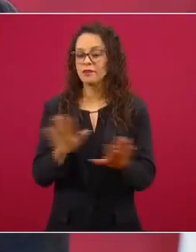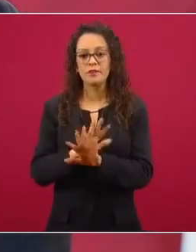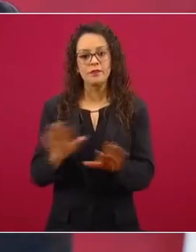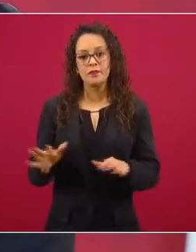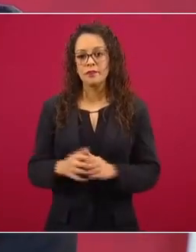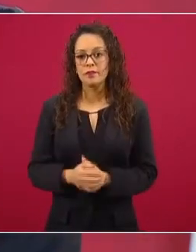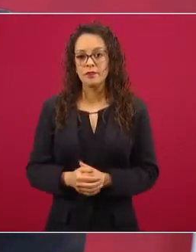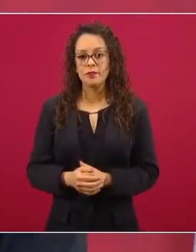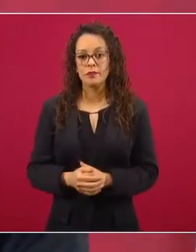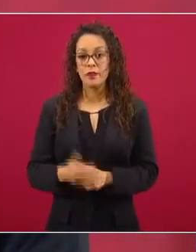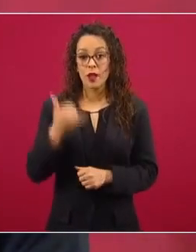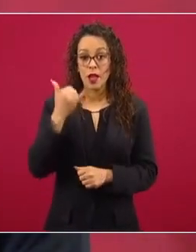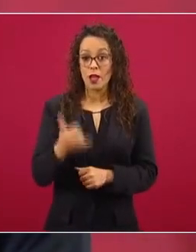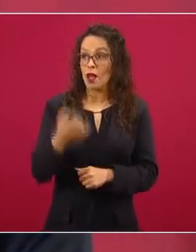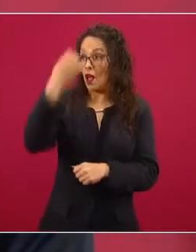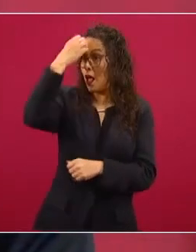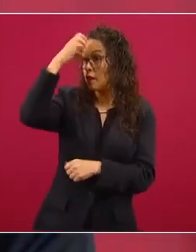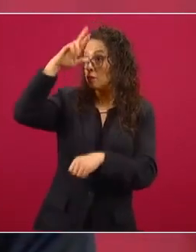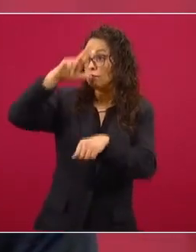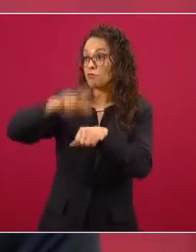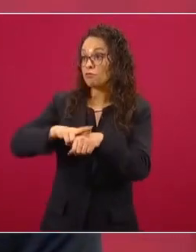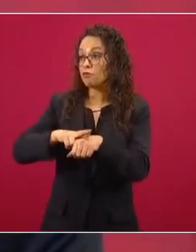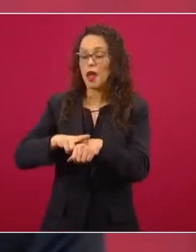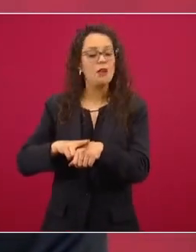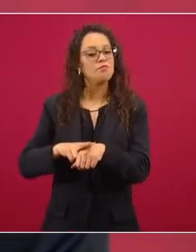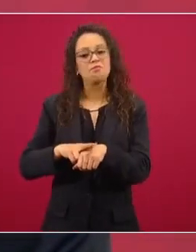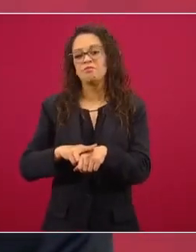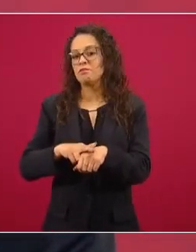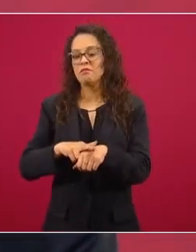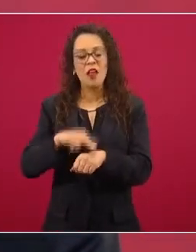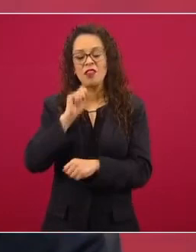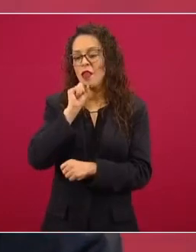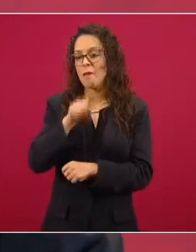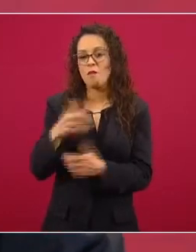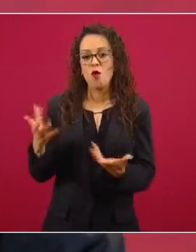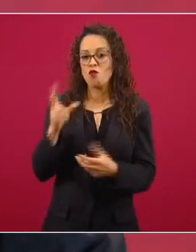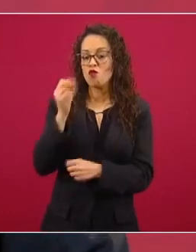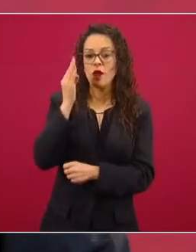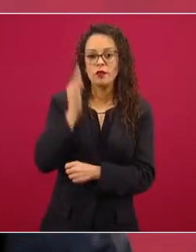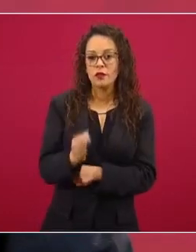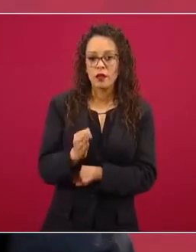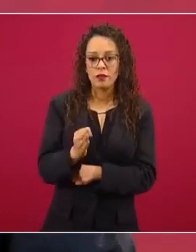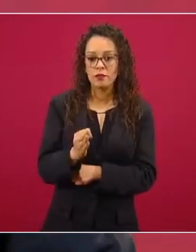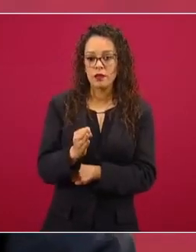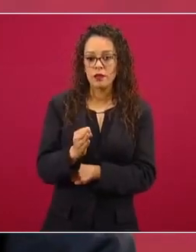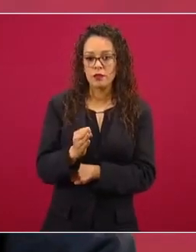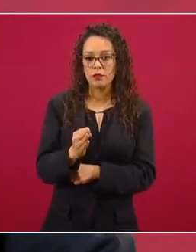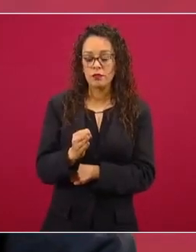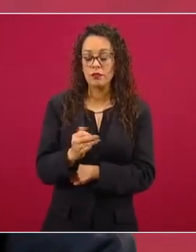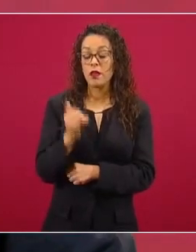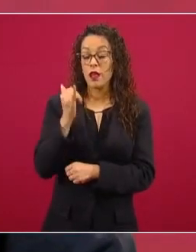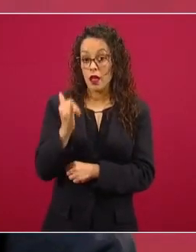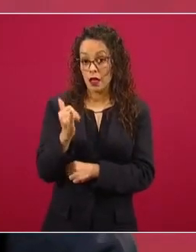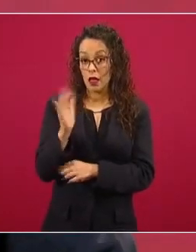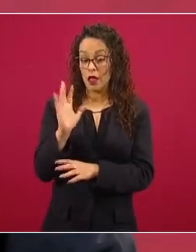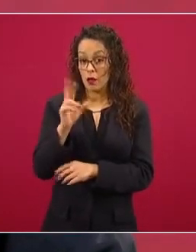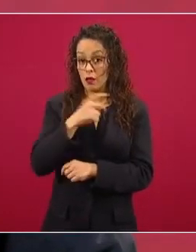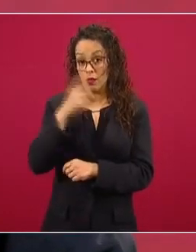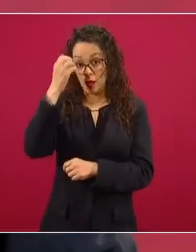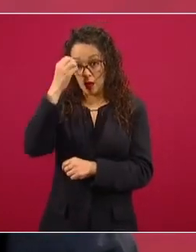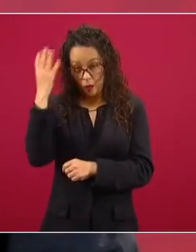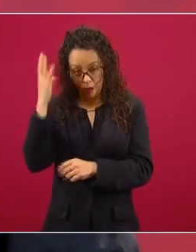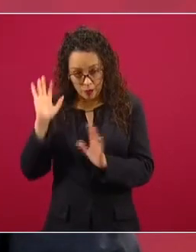en el extranjero, tratándose de un mexicano, que por cierto, cualquier mexicano que